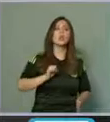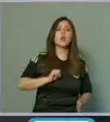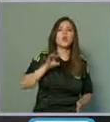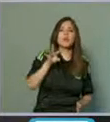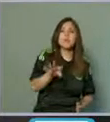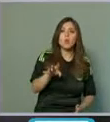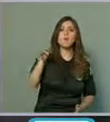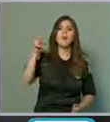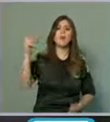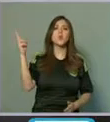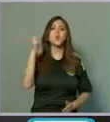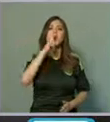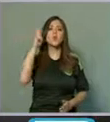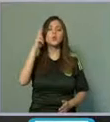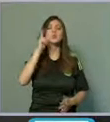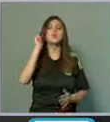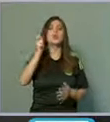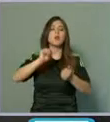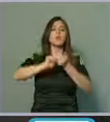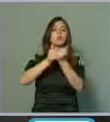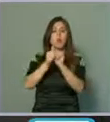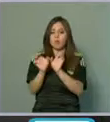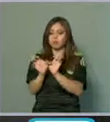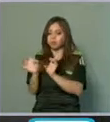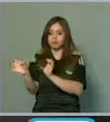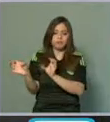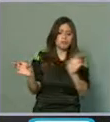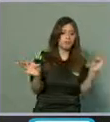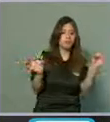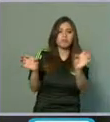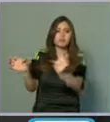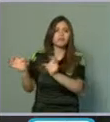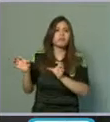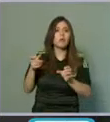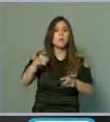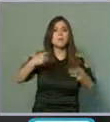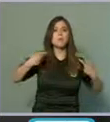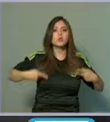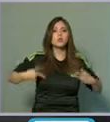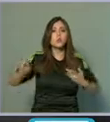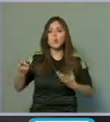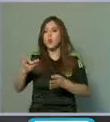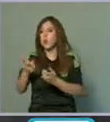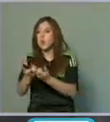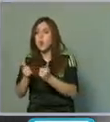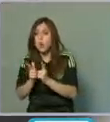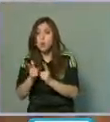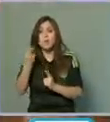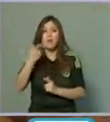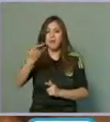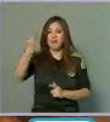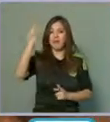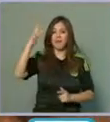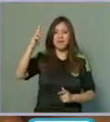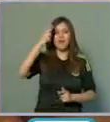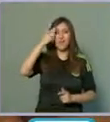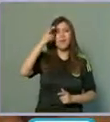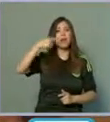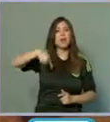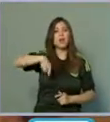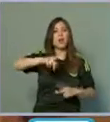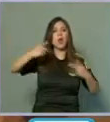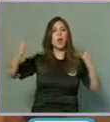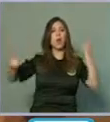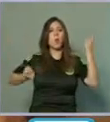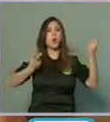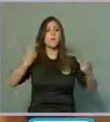Rusia que tenía grandes divisiones sociales y que, obviamente, como en todos los países, las enfermedades mentales no estaban muy condicionadas, son